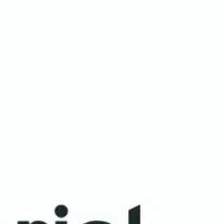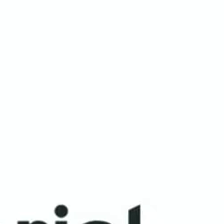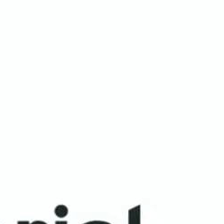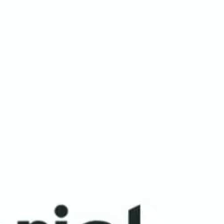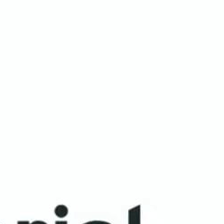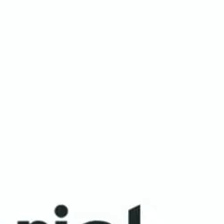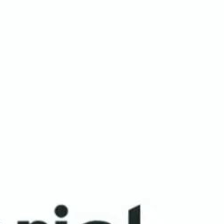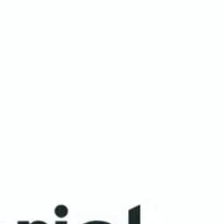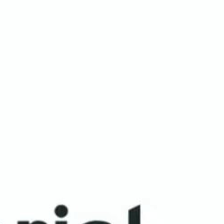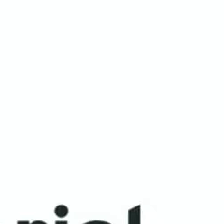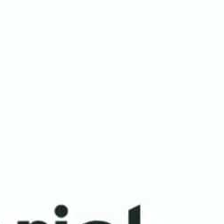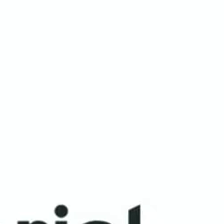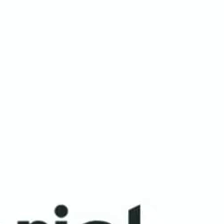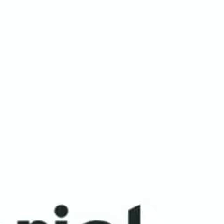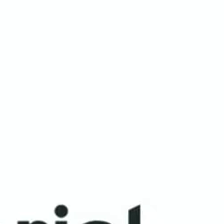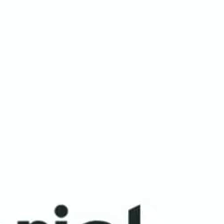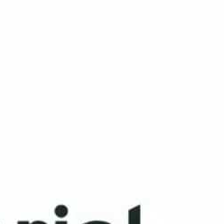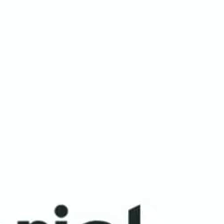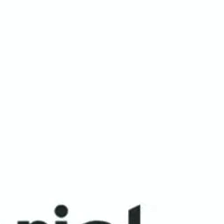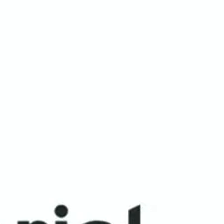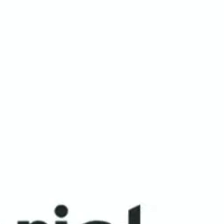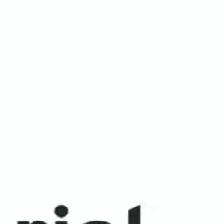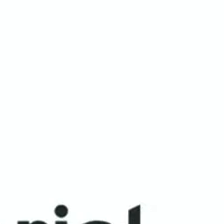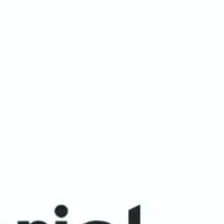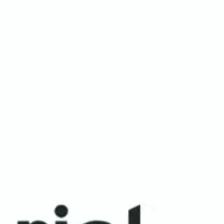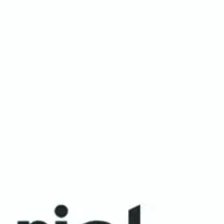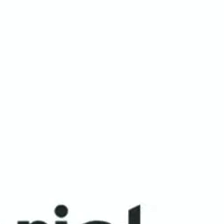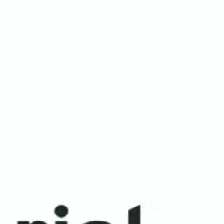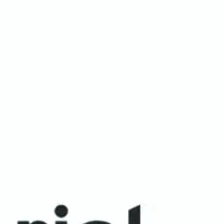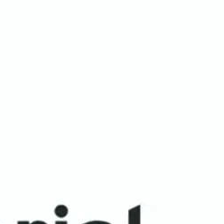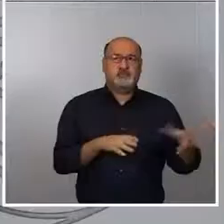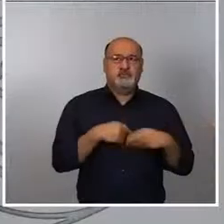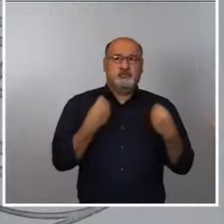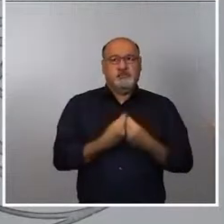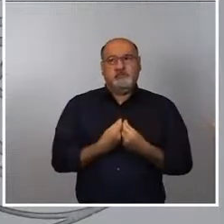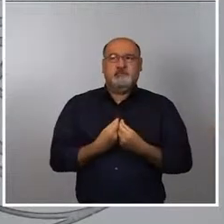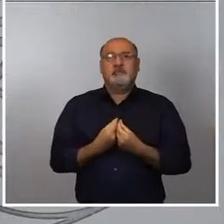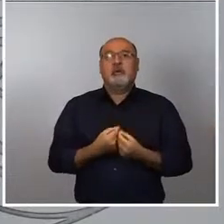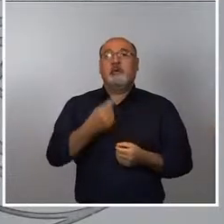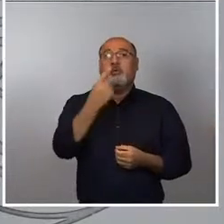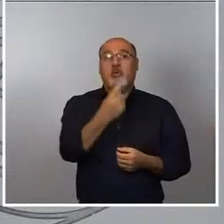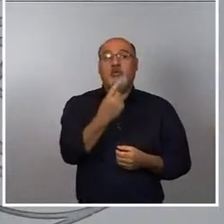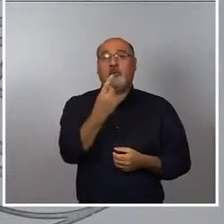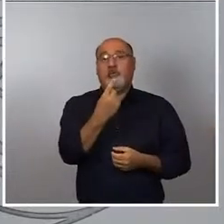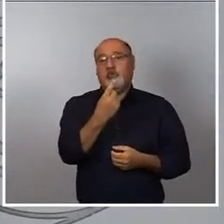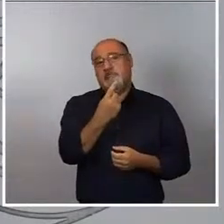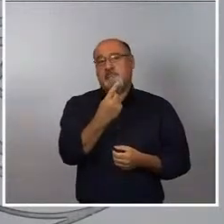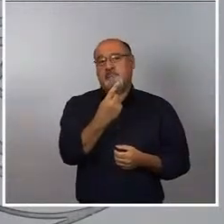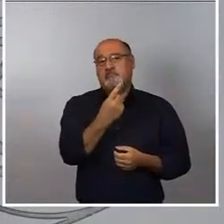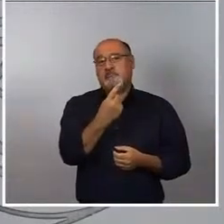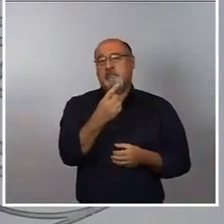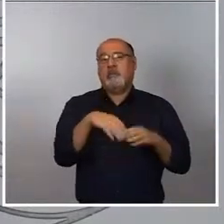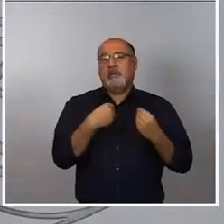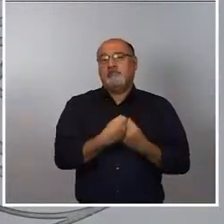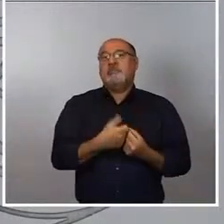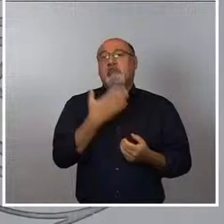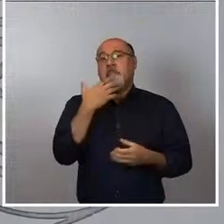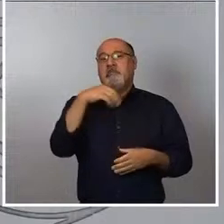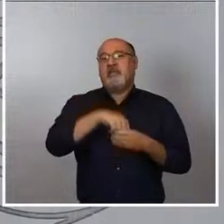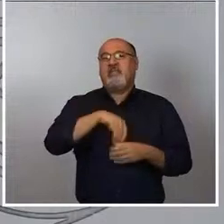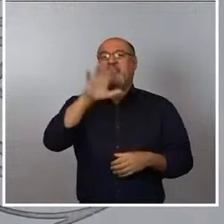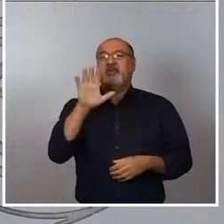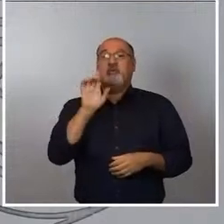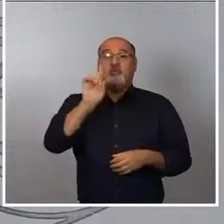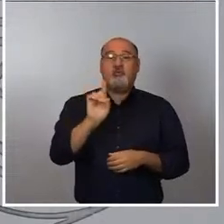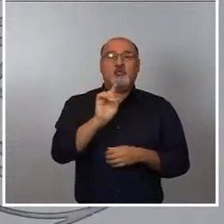ingresa en un hospital que 1.5 casos de entre 20 25 y 29 años también lo puede